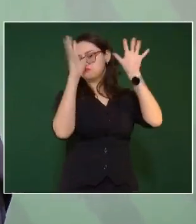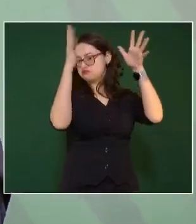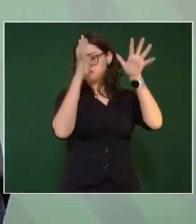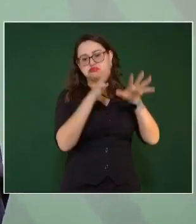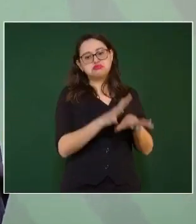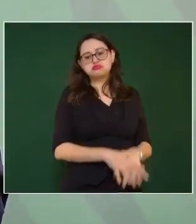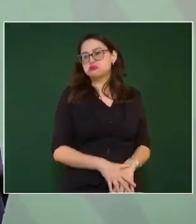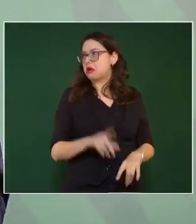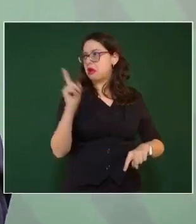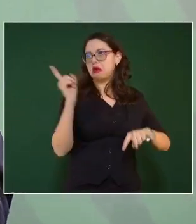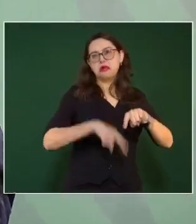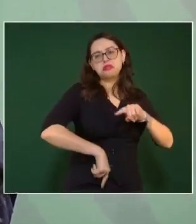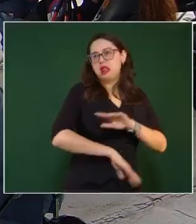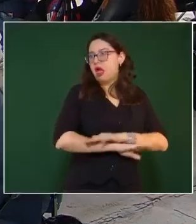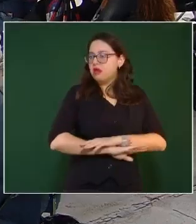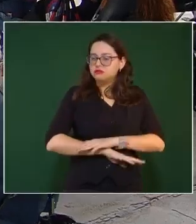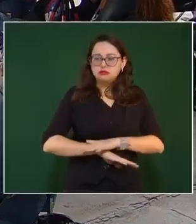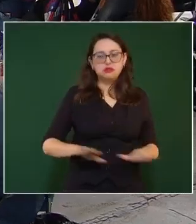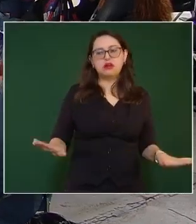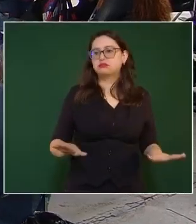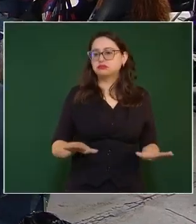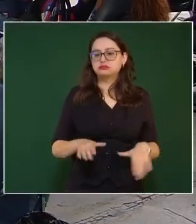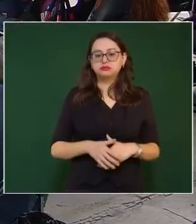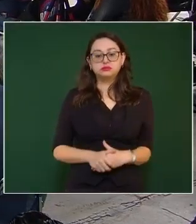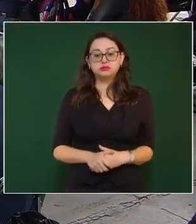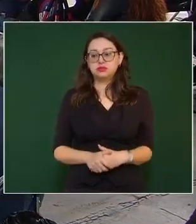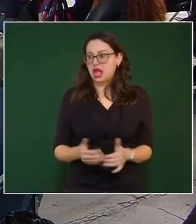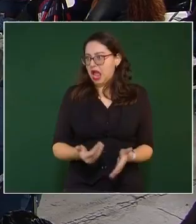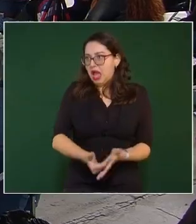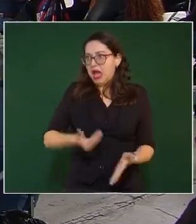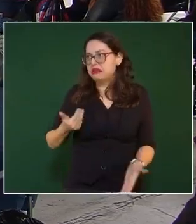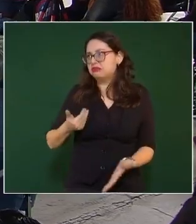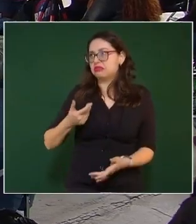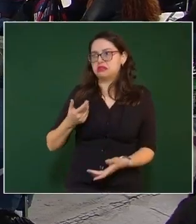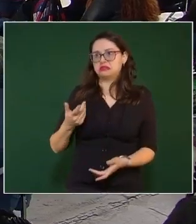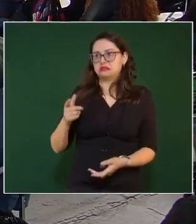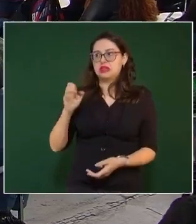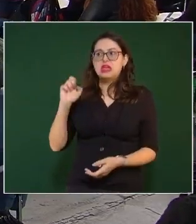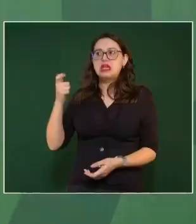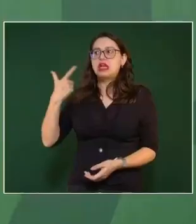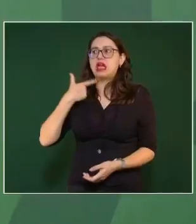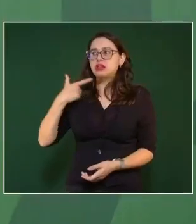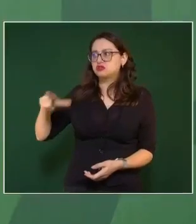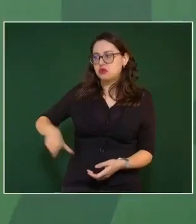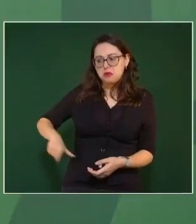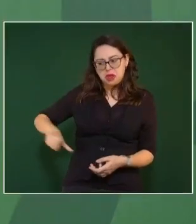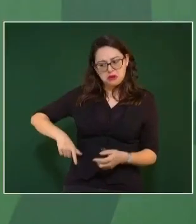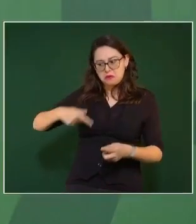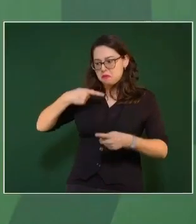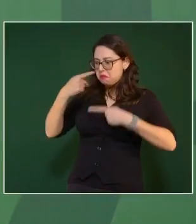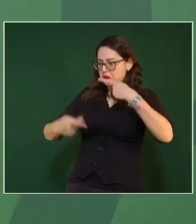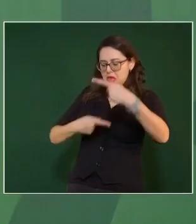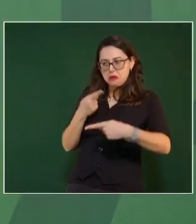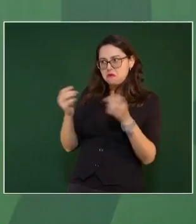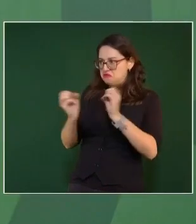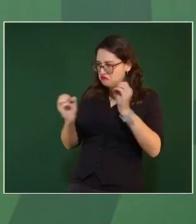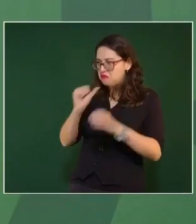la construcción, porque no se nos consultó y sí, en efecto,